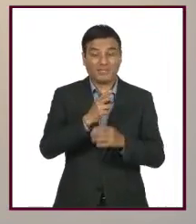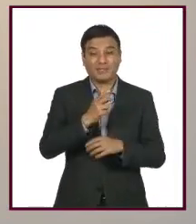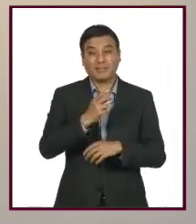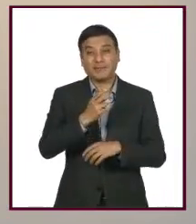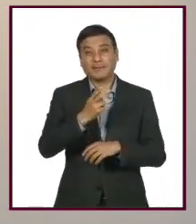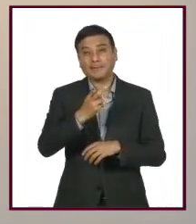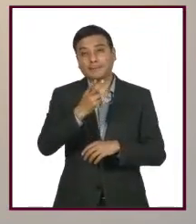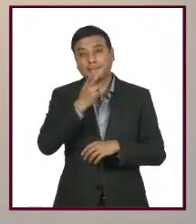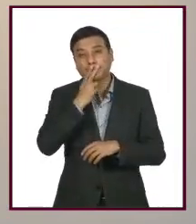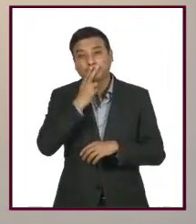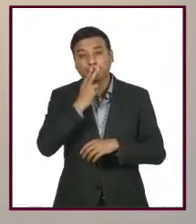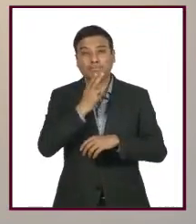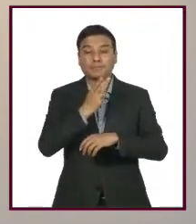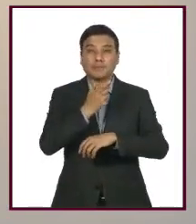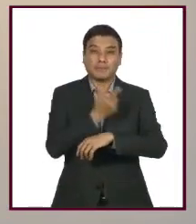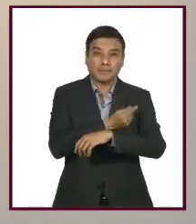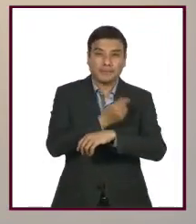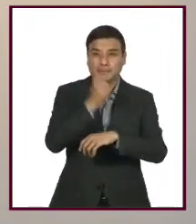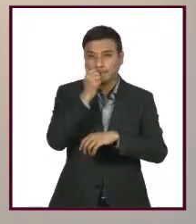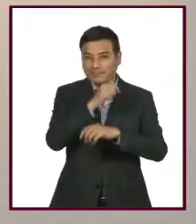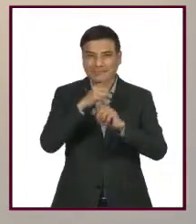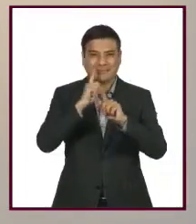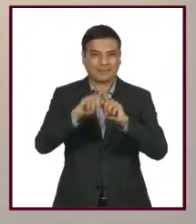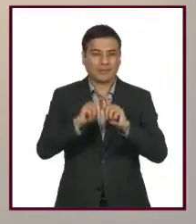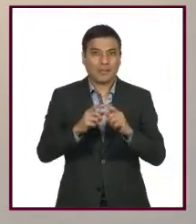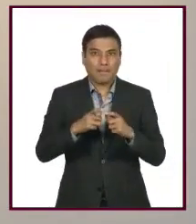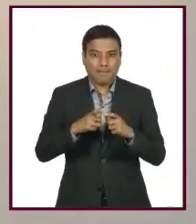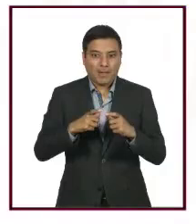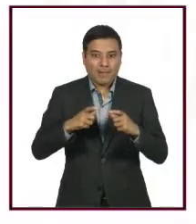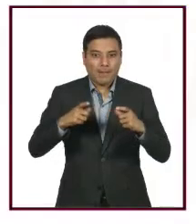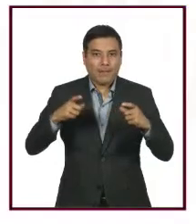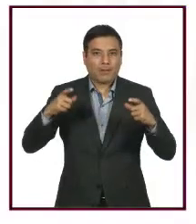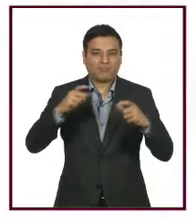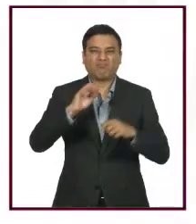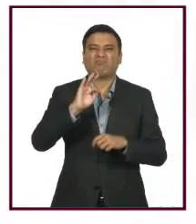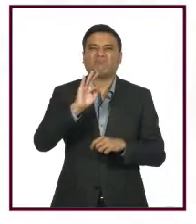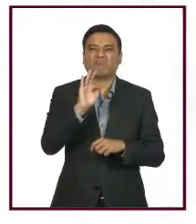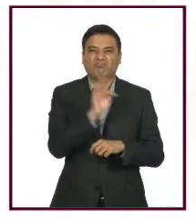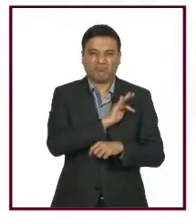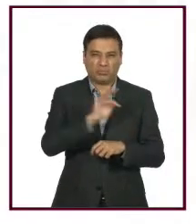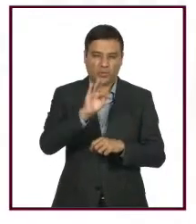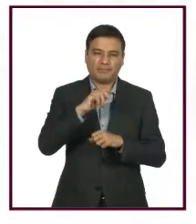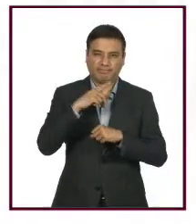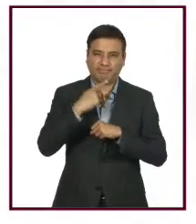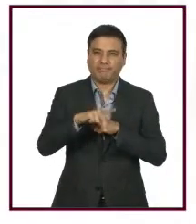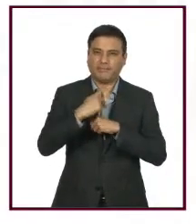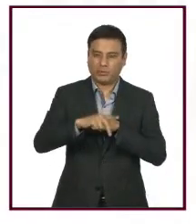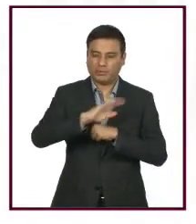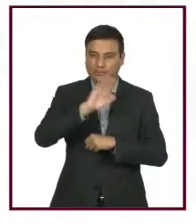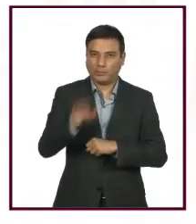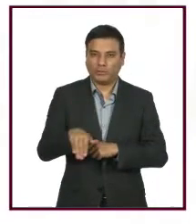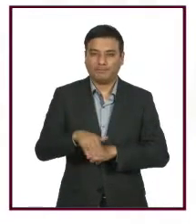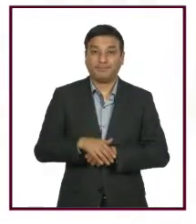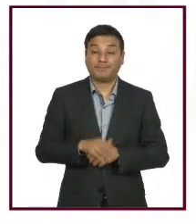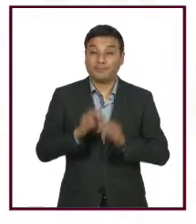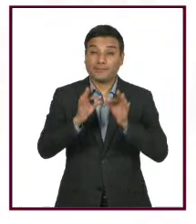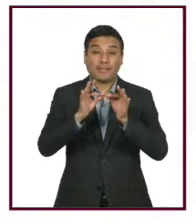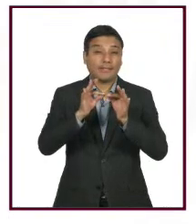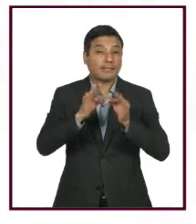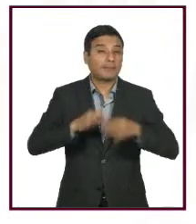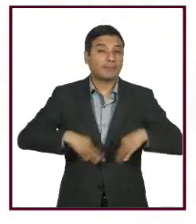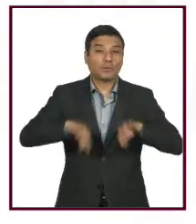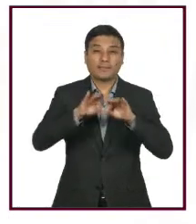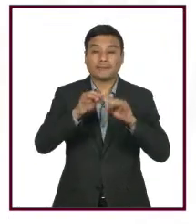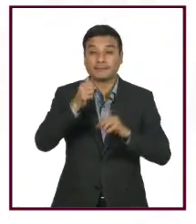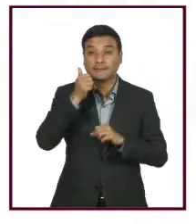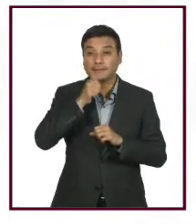exponencial en las últimas décadas, y las consecuencias pueden ser mortales, como lo hemos visto a lo largo del seminario. Es importante trabajar en la